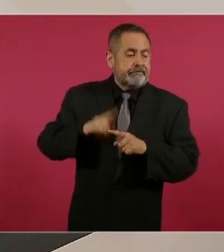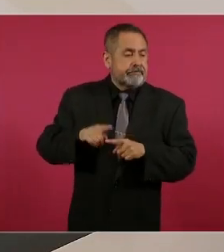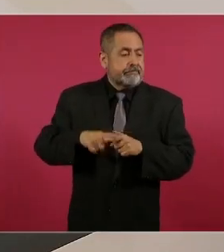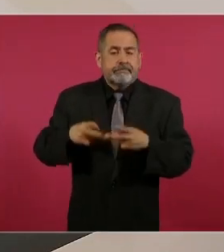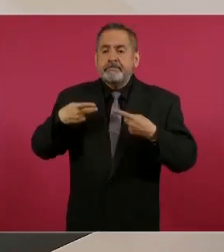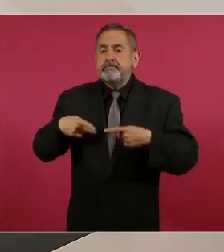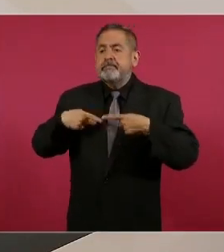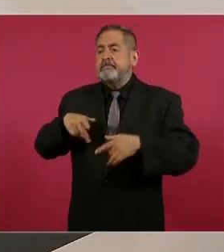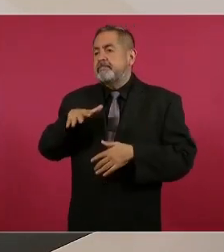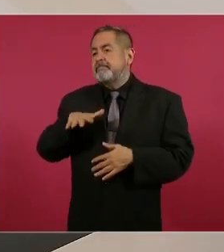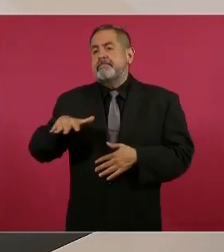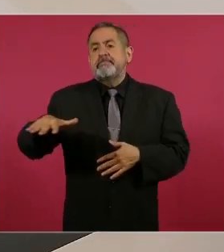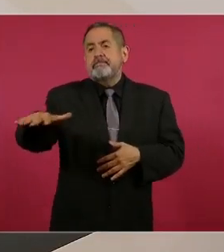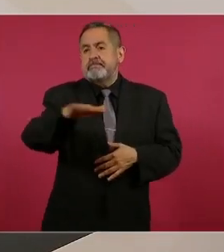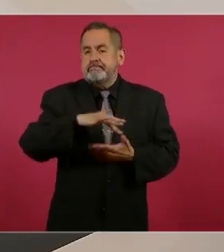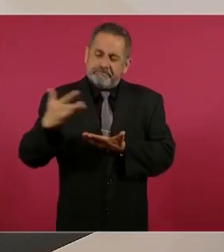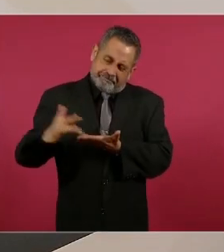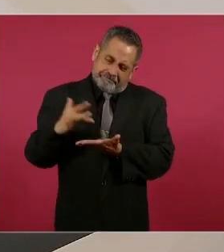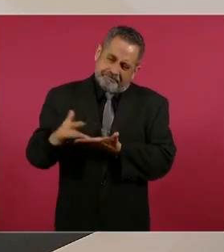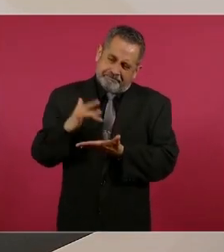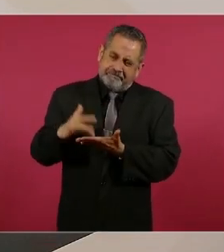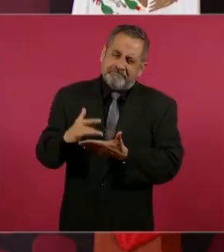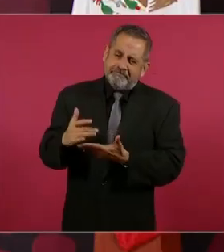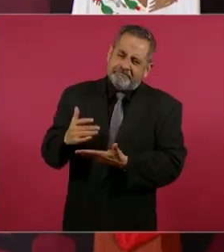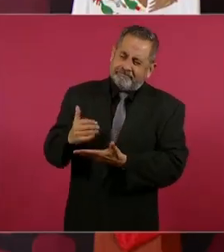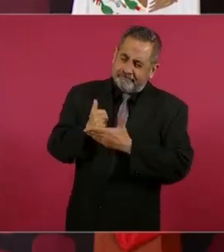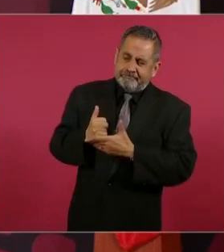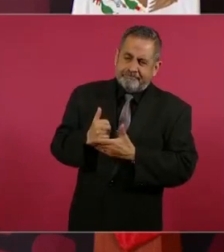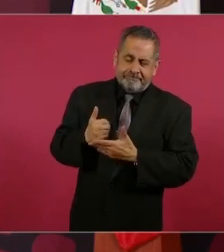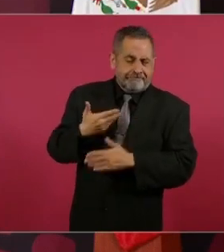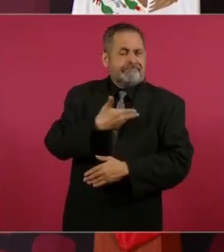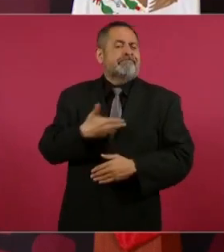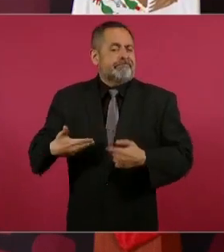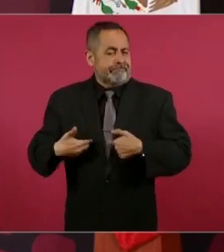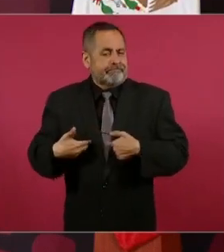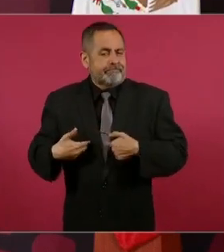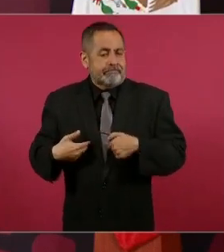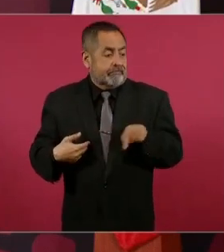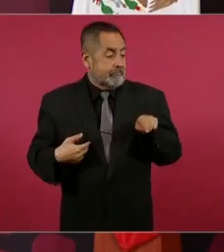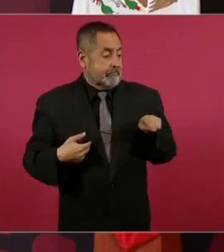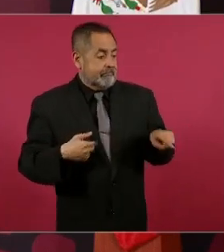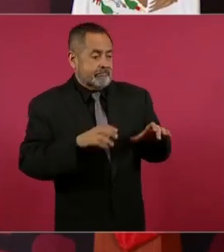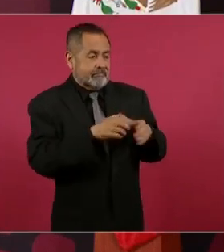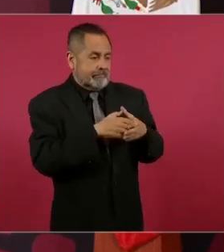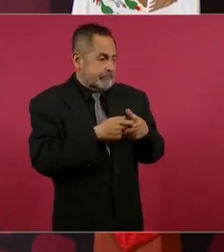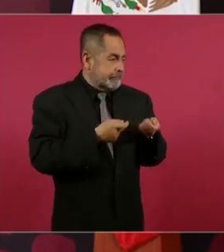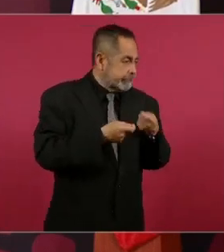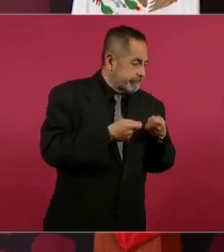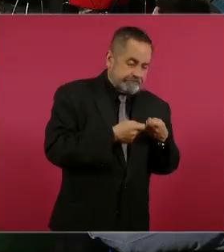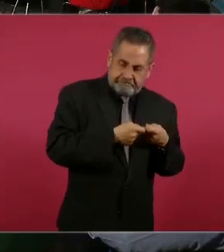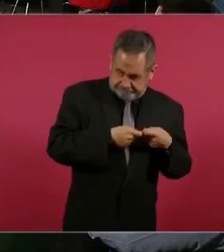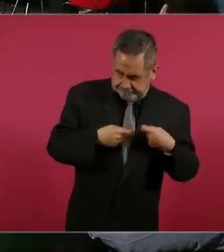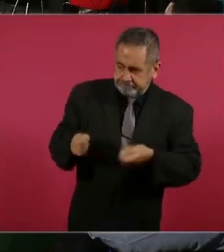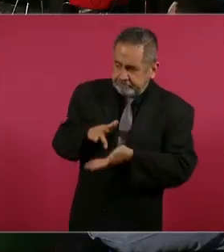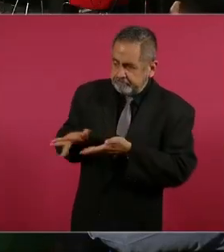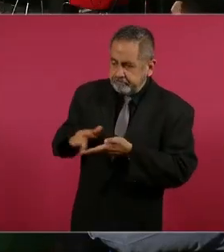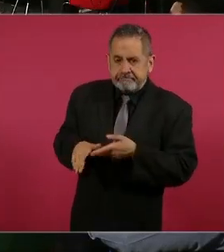no nos apoyaron los grupos de intereses creados,